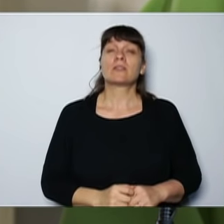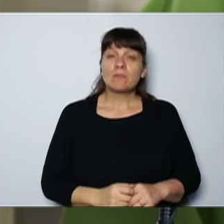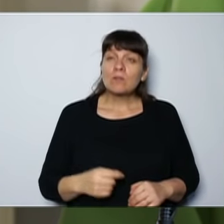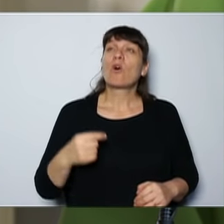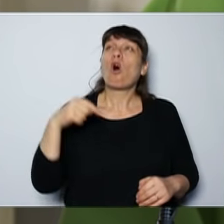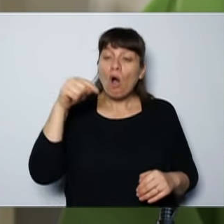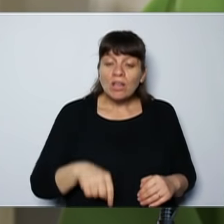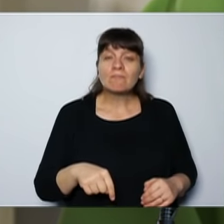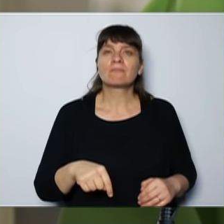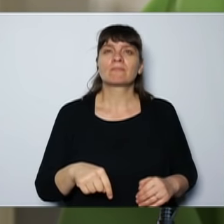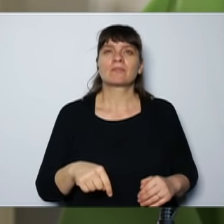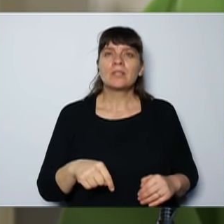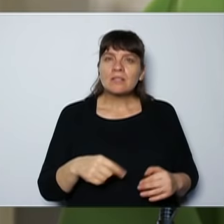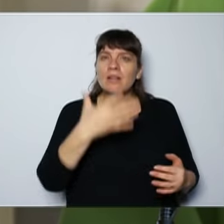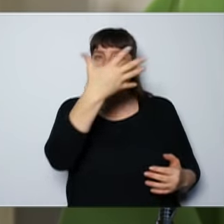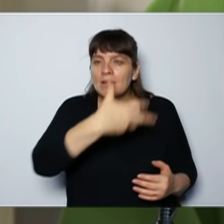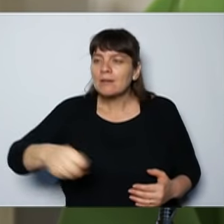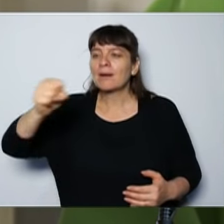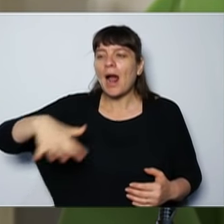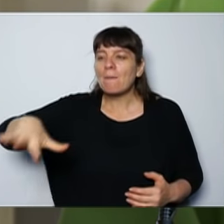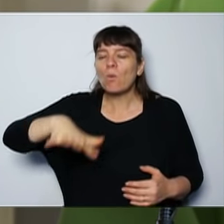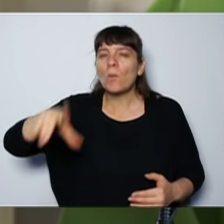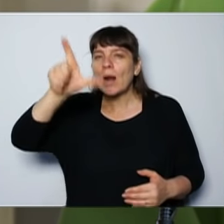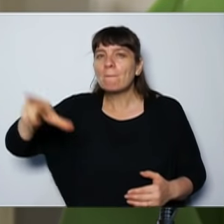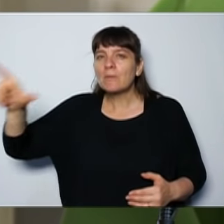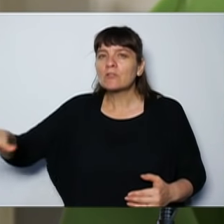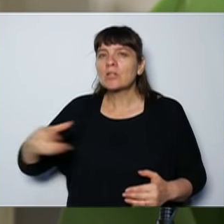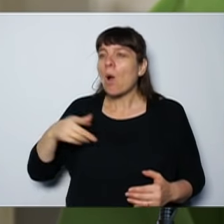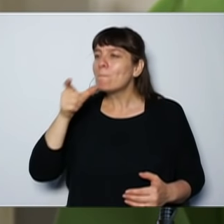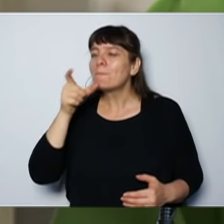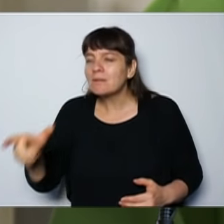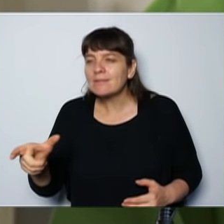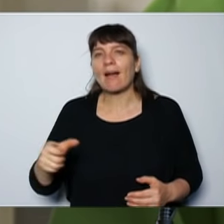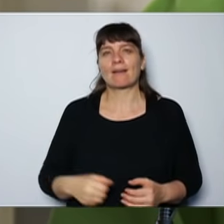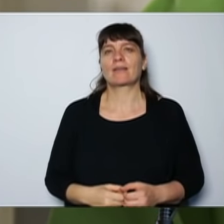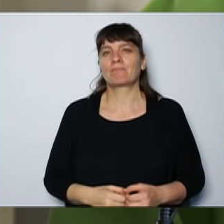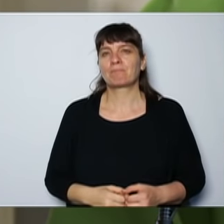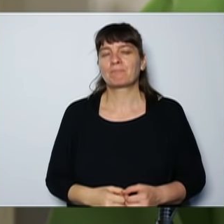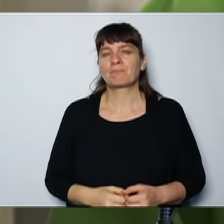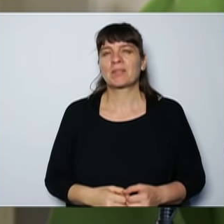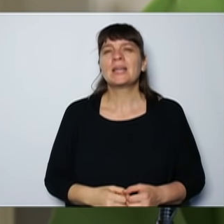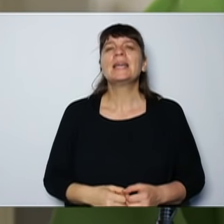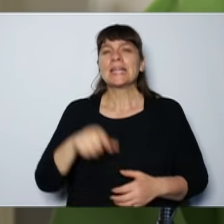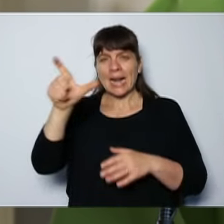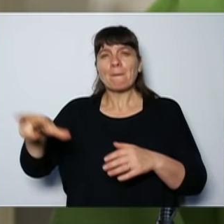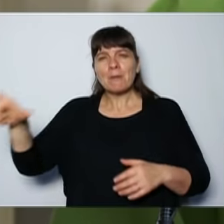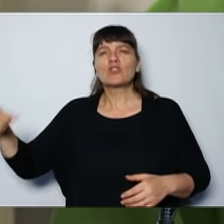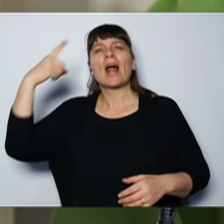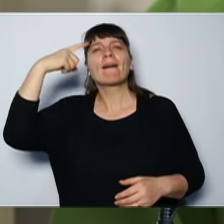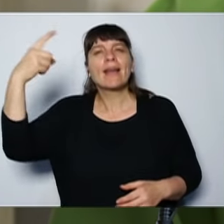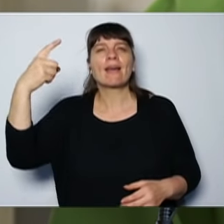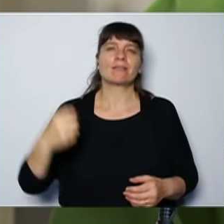¿Cuánto debemos llevar hoy al pueblo de Dios y a la gente un mensaje que la gente